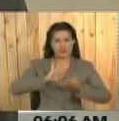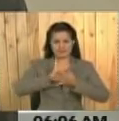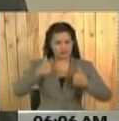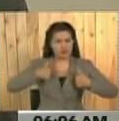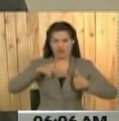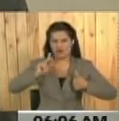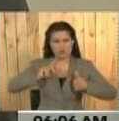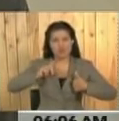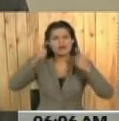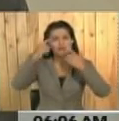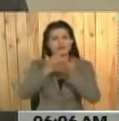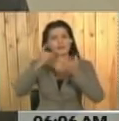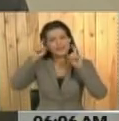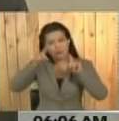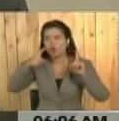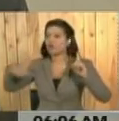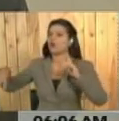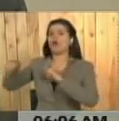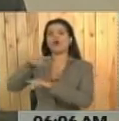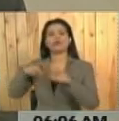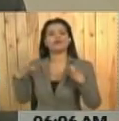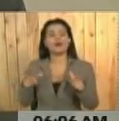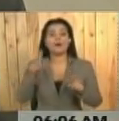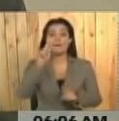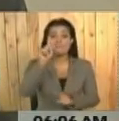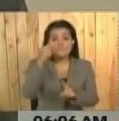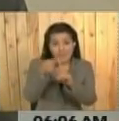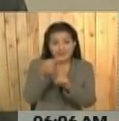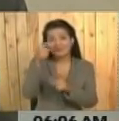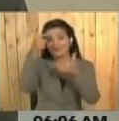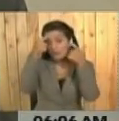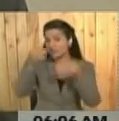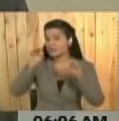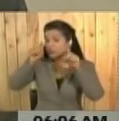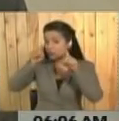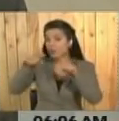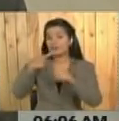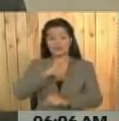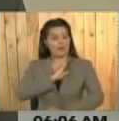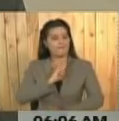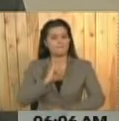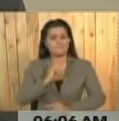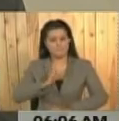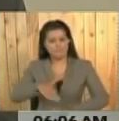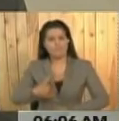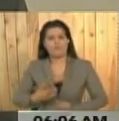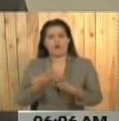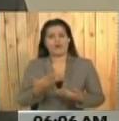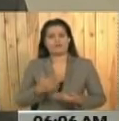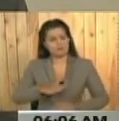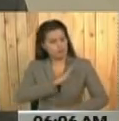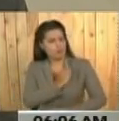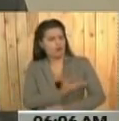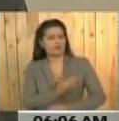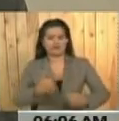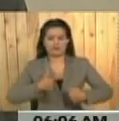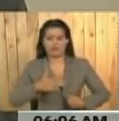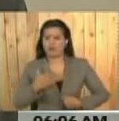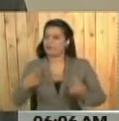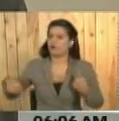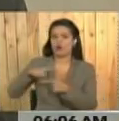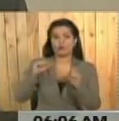a conjugar o a usar la palabra poder como como verbo no como verbo del